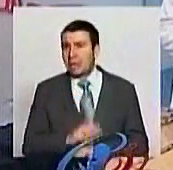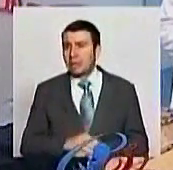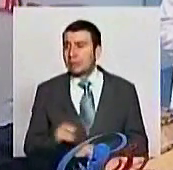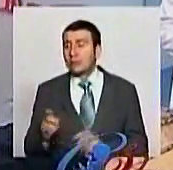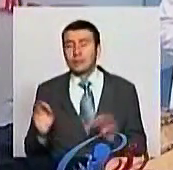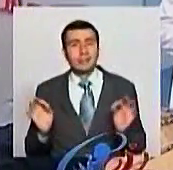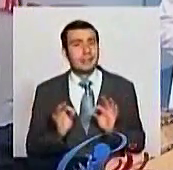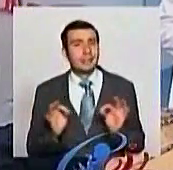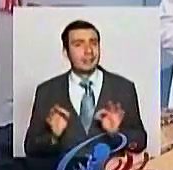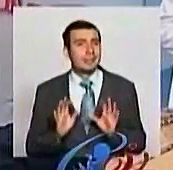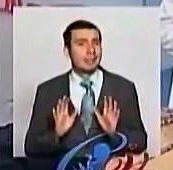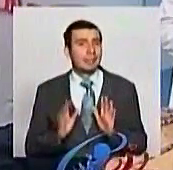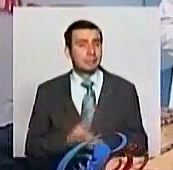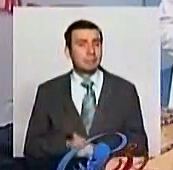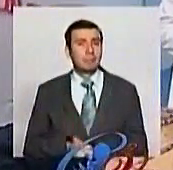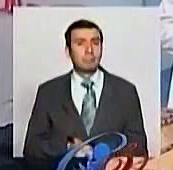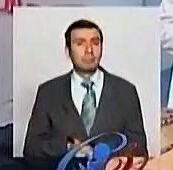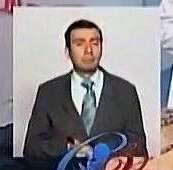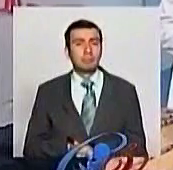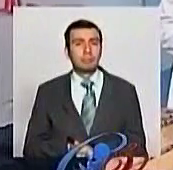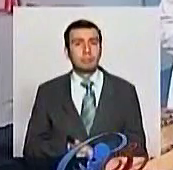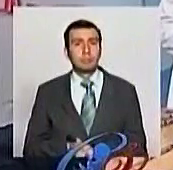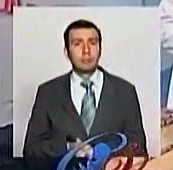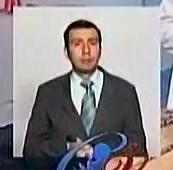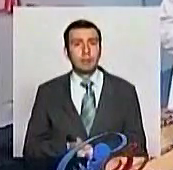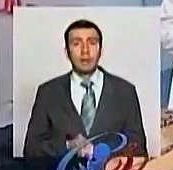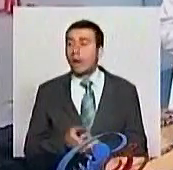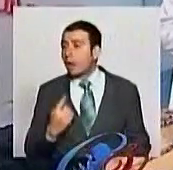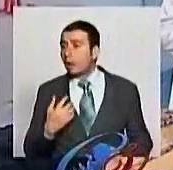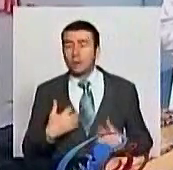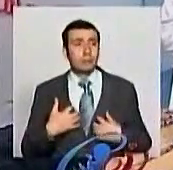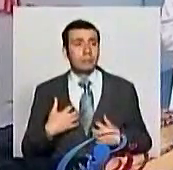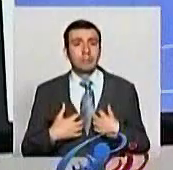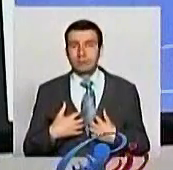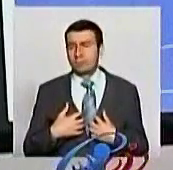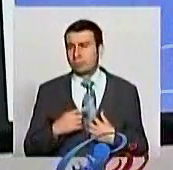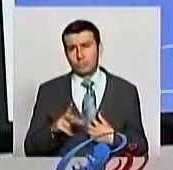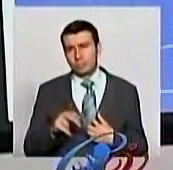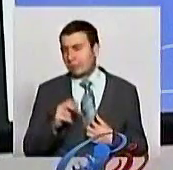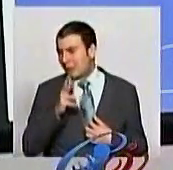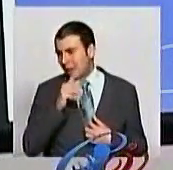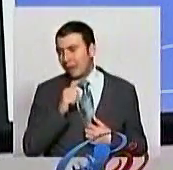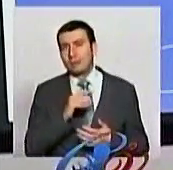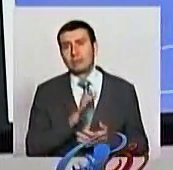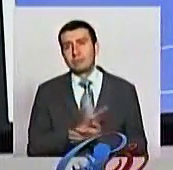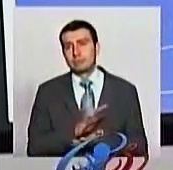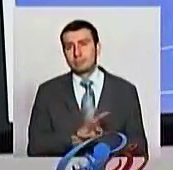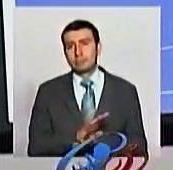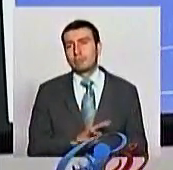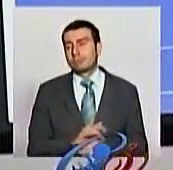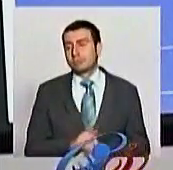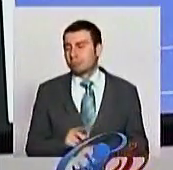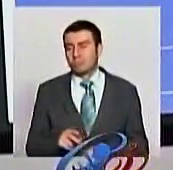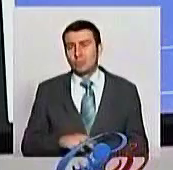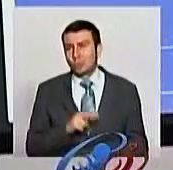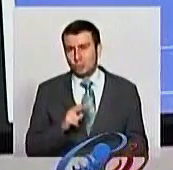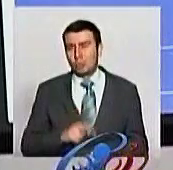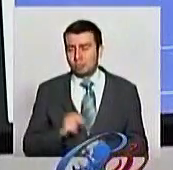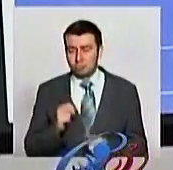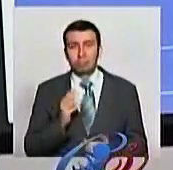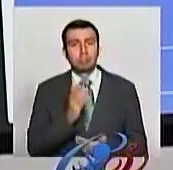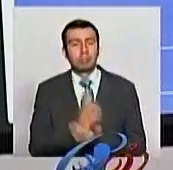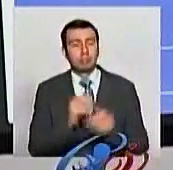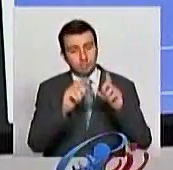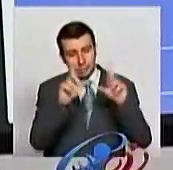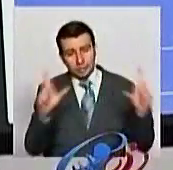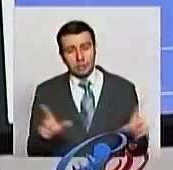sencillo, no es algo que les deba dar miedo. Por favor, no les dé miedo hacerse este examen o hacerse